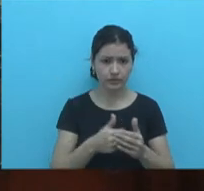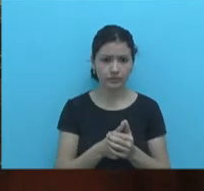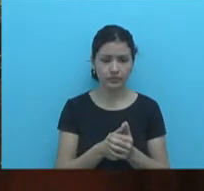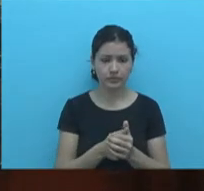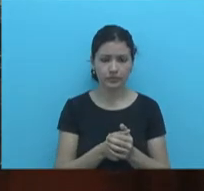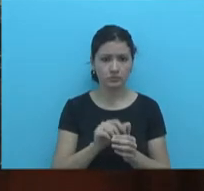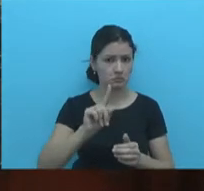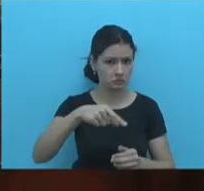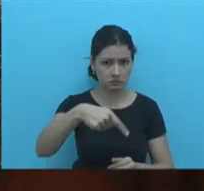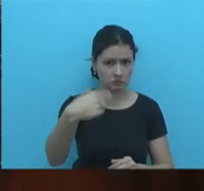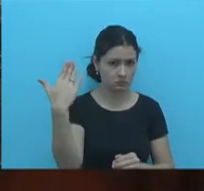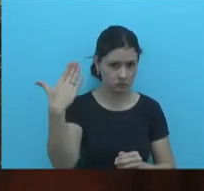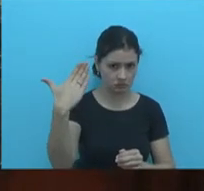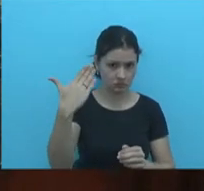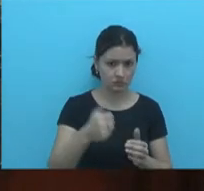sesiones.